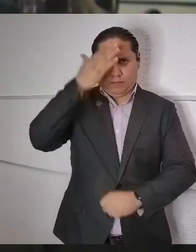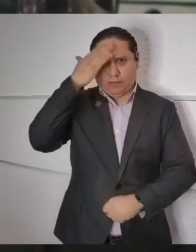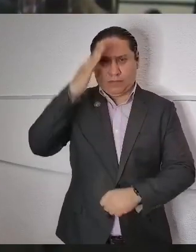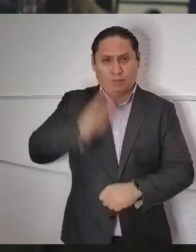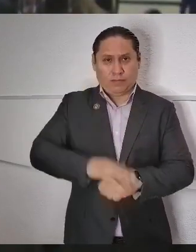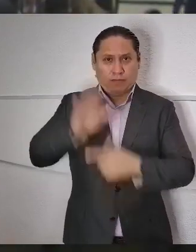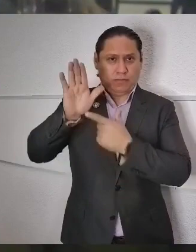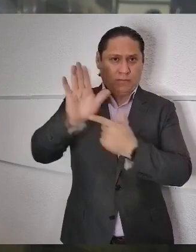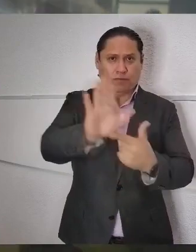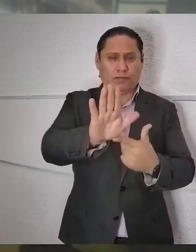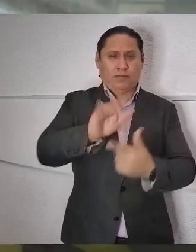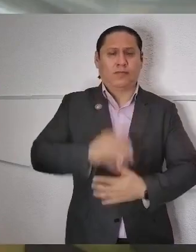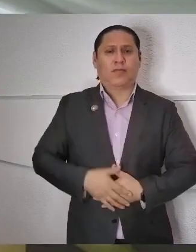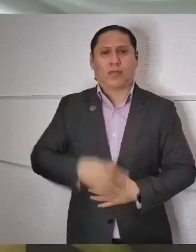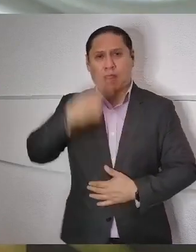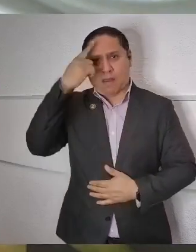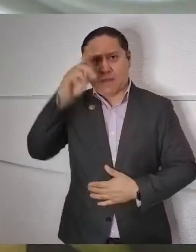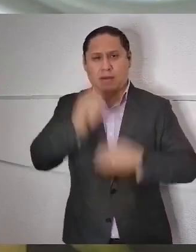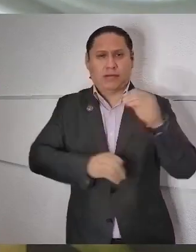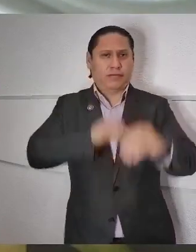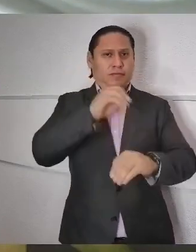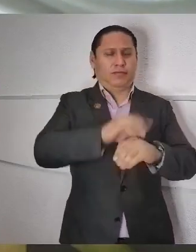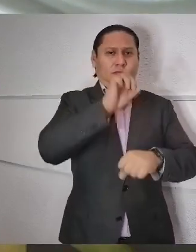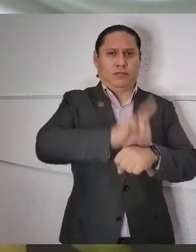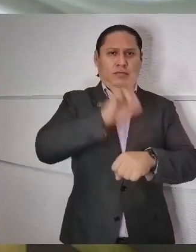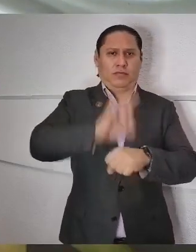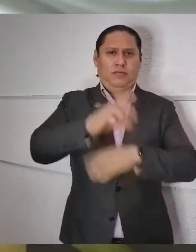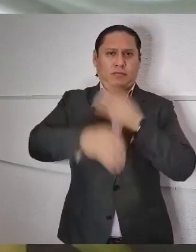aquí expuesto para que se incluya en